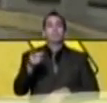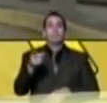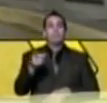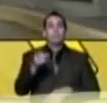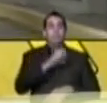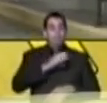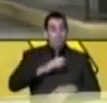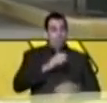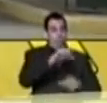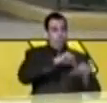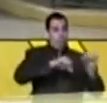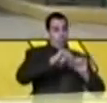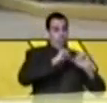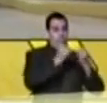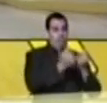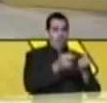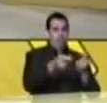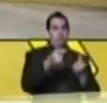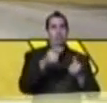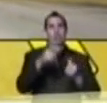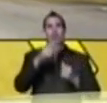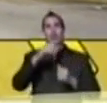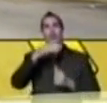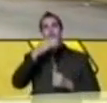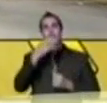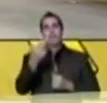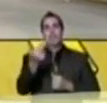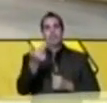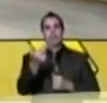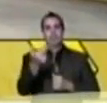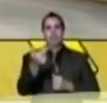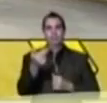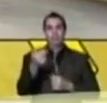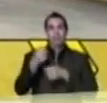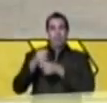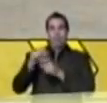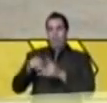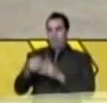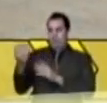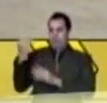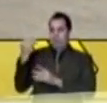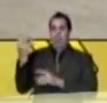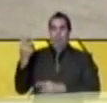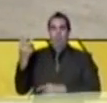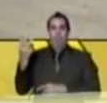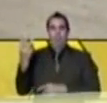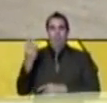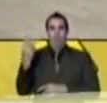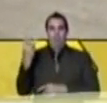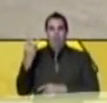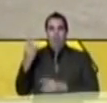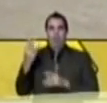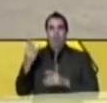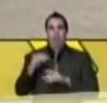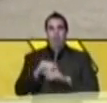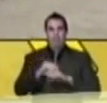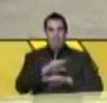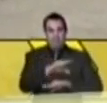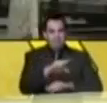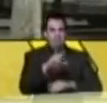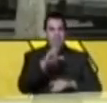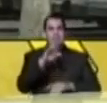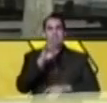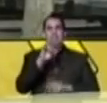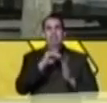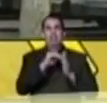con los grupos sindicales será el 13 de octubre el paro de la tuama comenzó el pasado miércoles y se estima que ha afectado un total de 70,000 personas que se